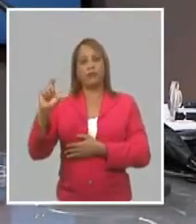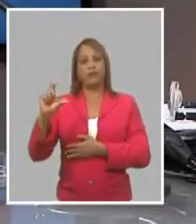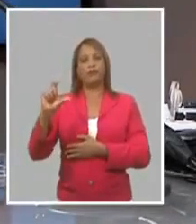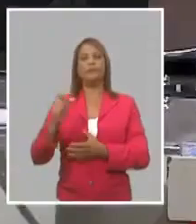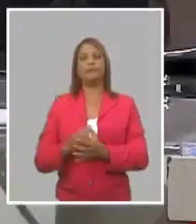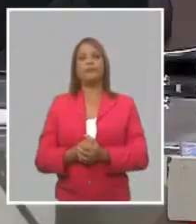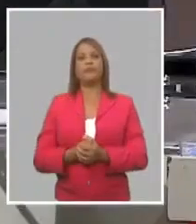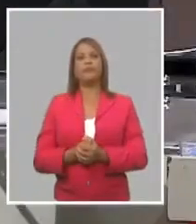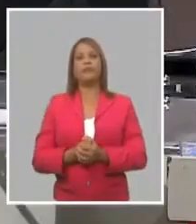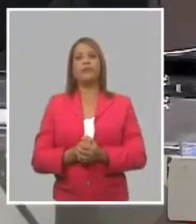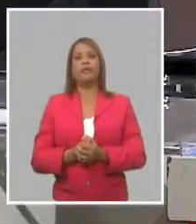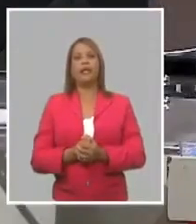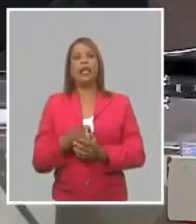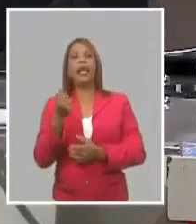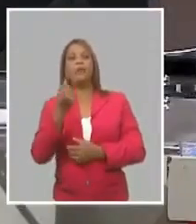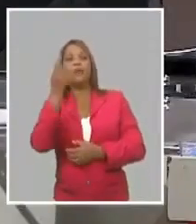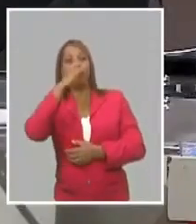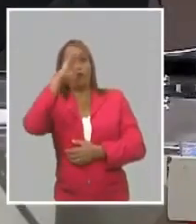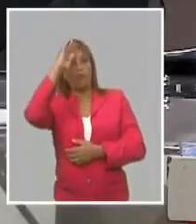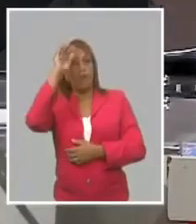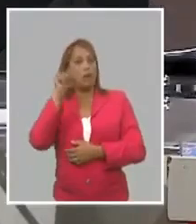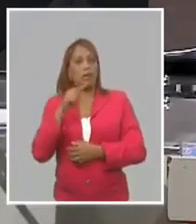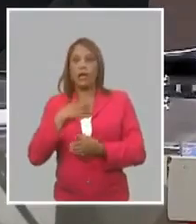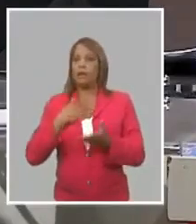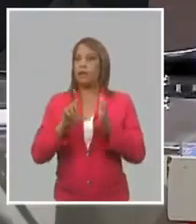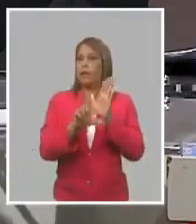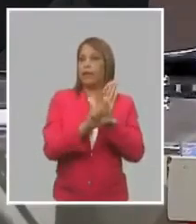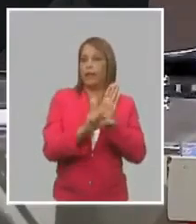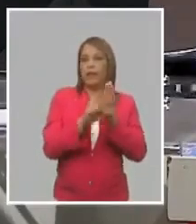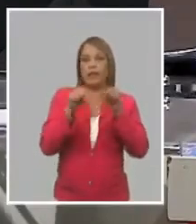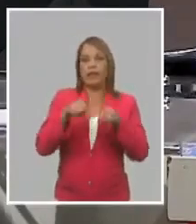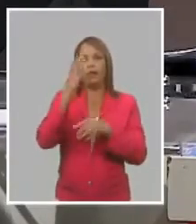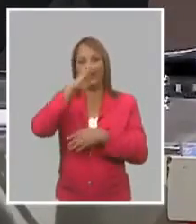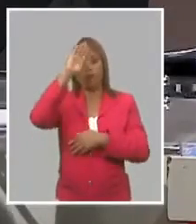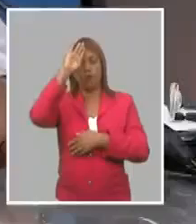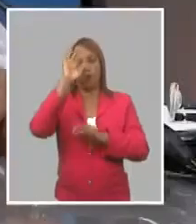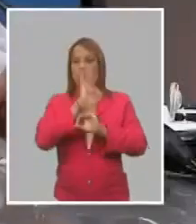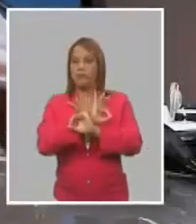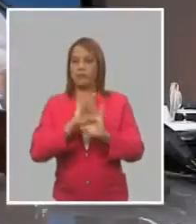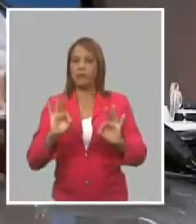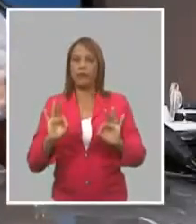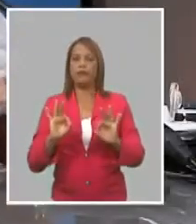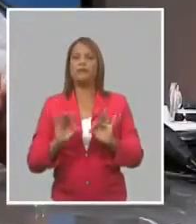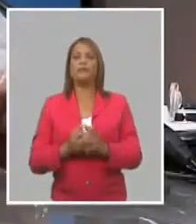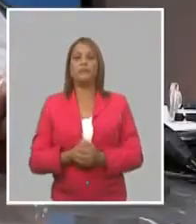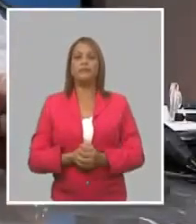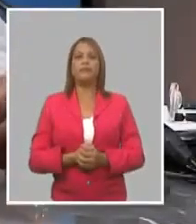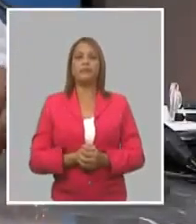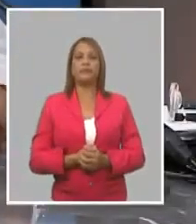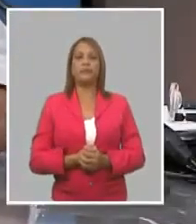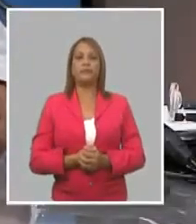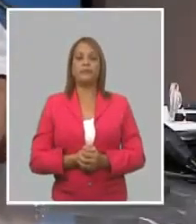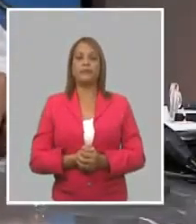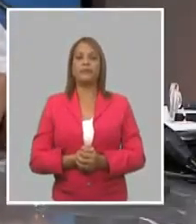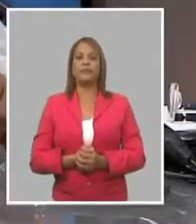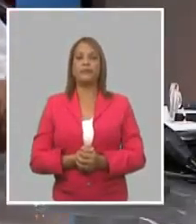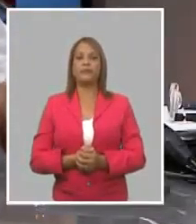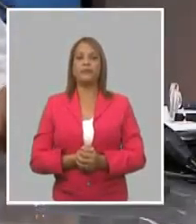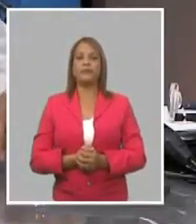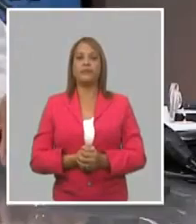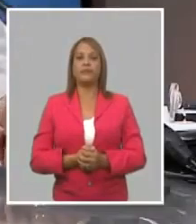El peso cubano sería la única moneda de curso legal entonces en el país. El peso cubano sería la moneda de curso